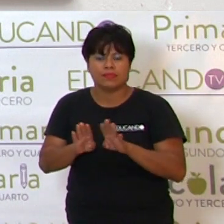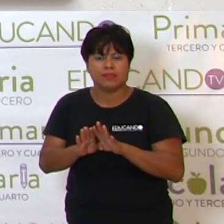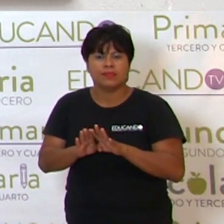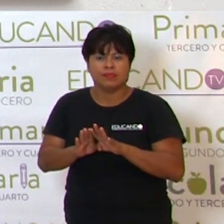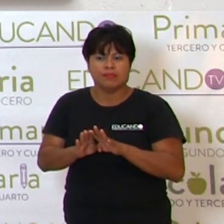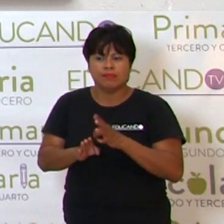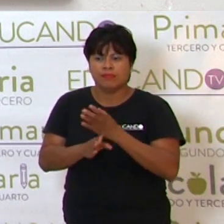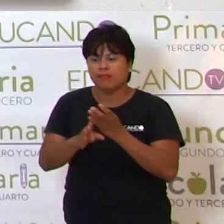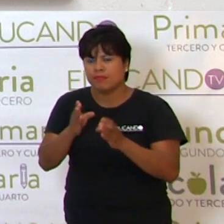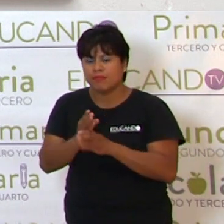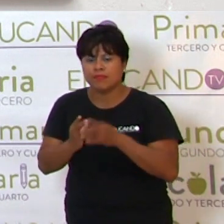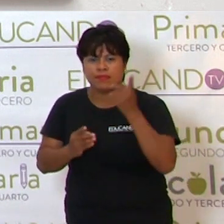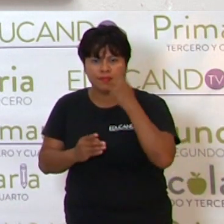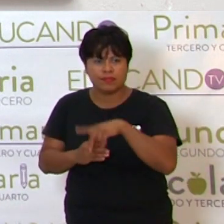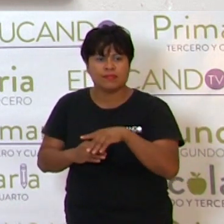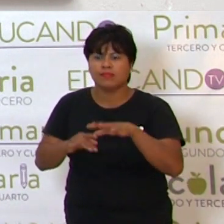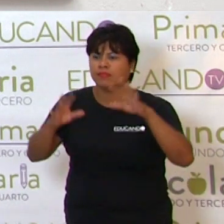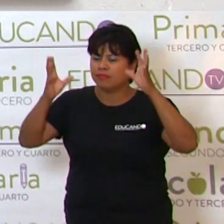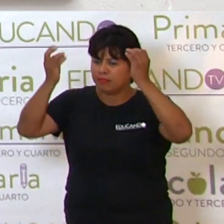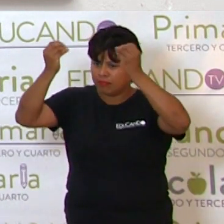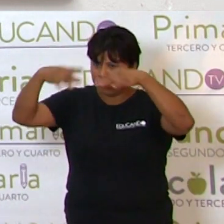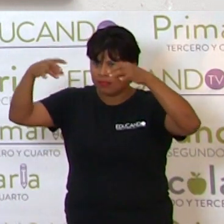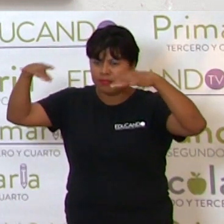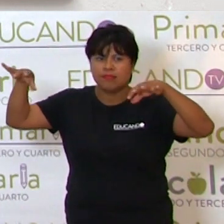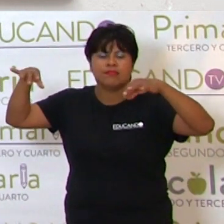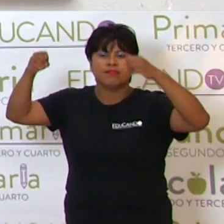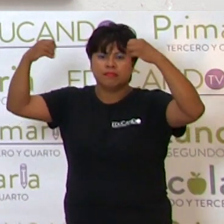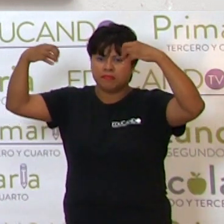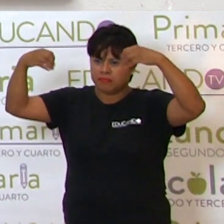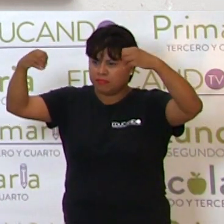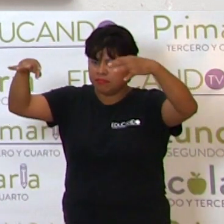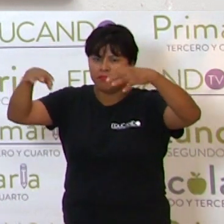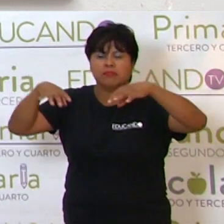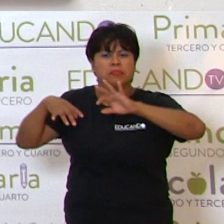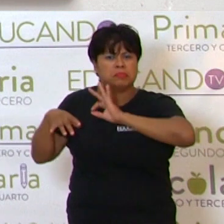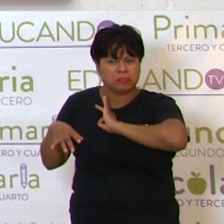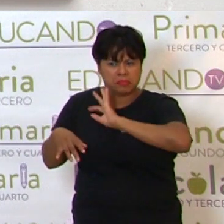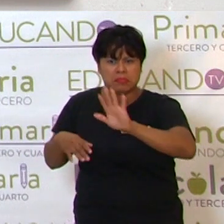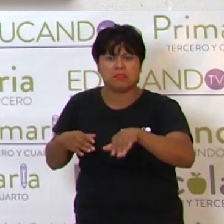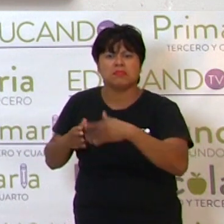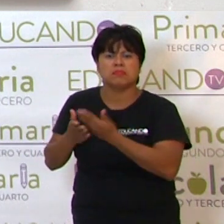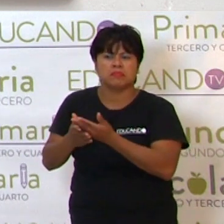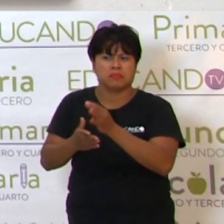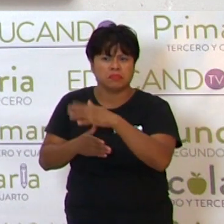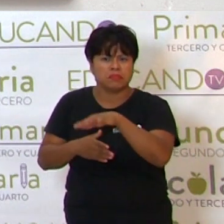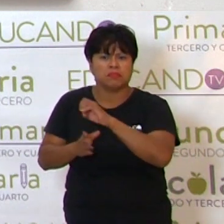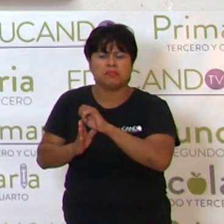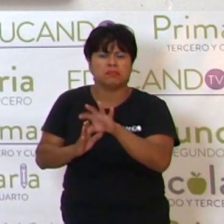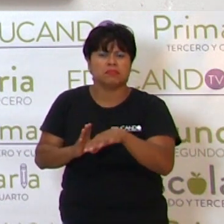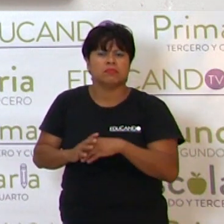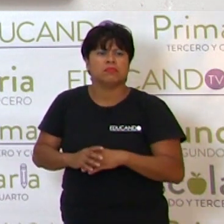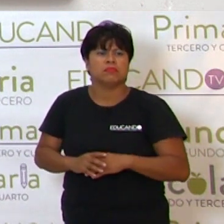recursos para ambientar el escenario. Pueden buscar, por ejemplo,